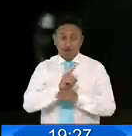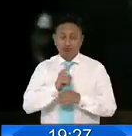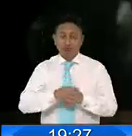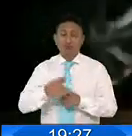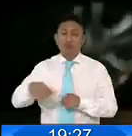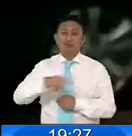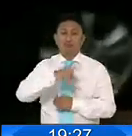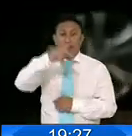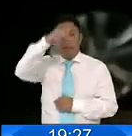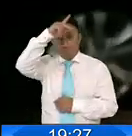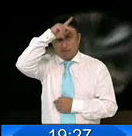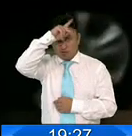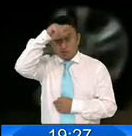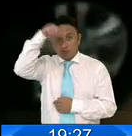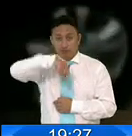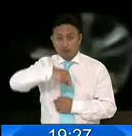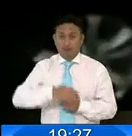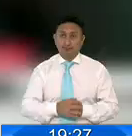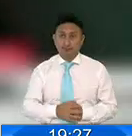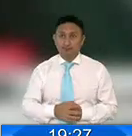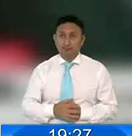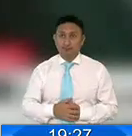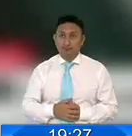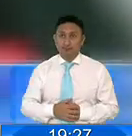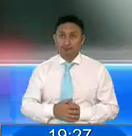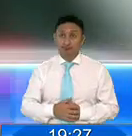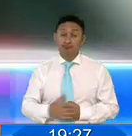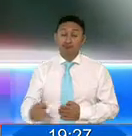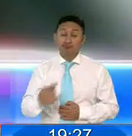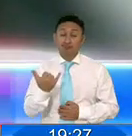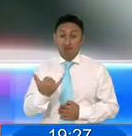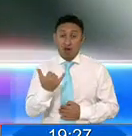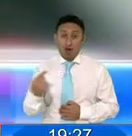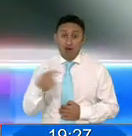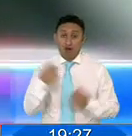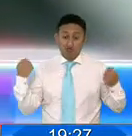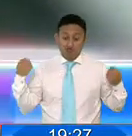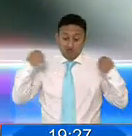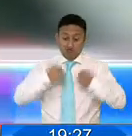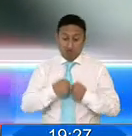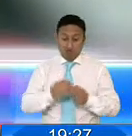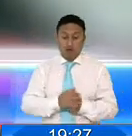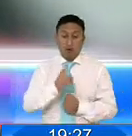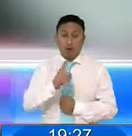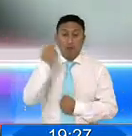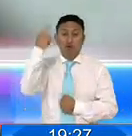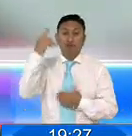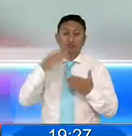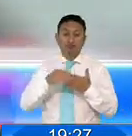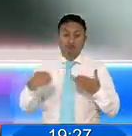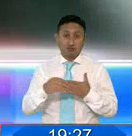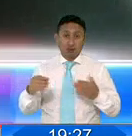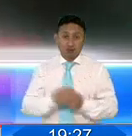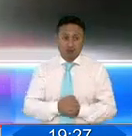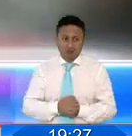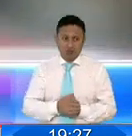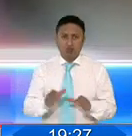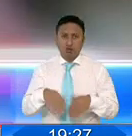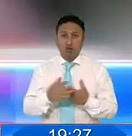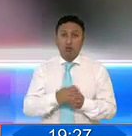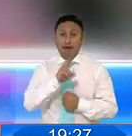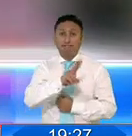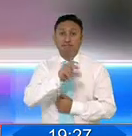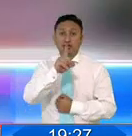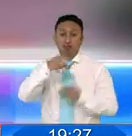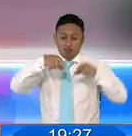Aguas Verdes, ciudad fronteriza con Ecuador. Y nada más y nada menos que con $1 millón, mismos que estaban distribuidos en